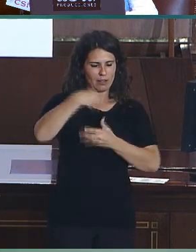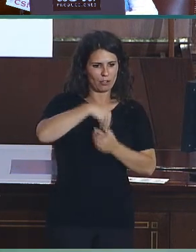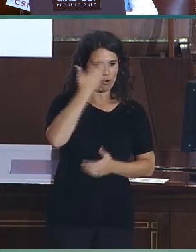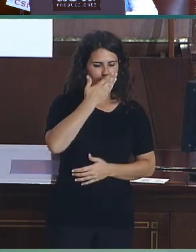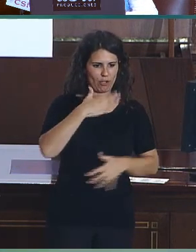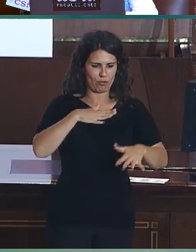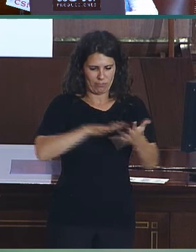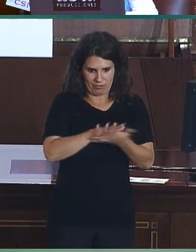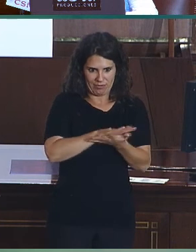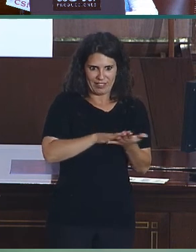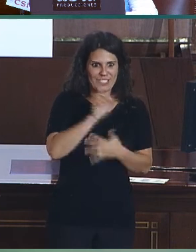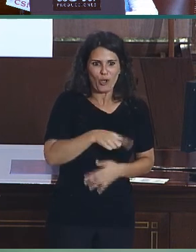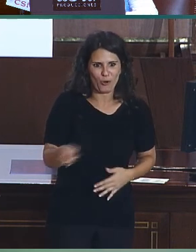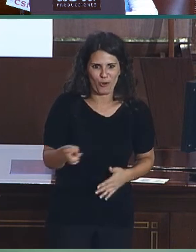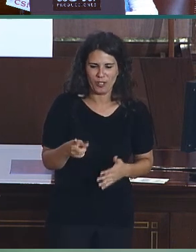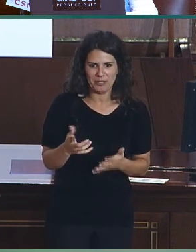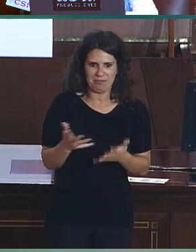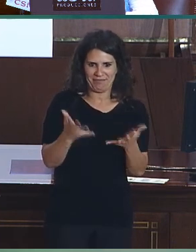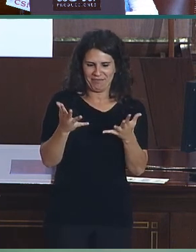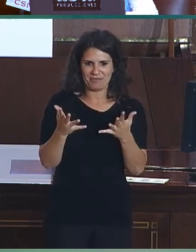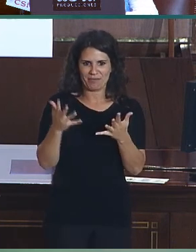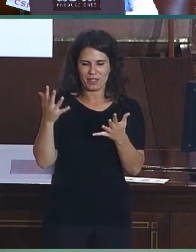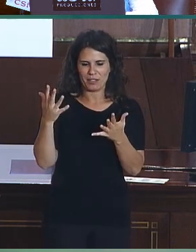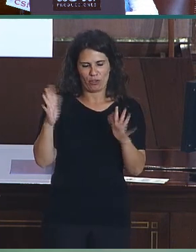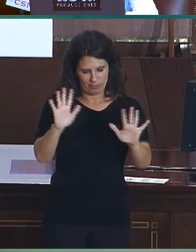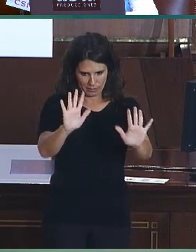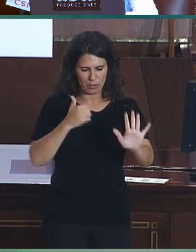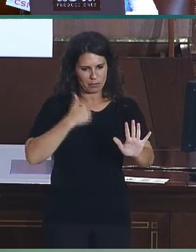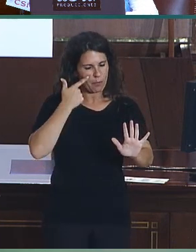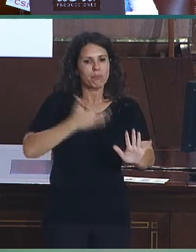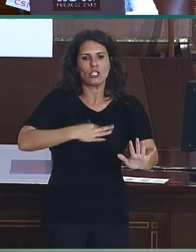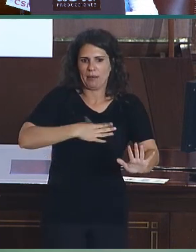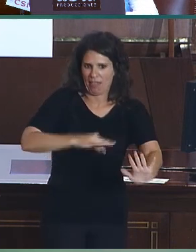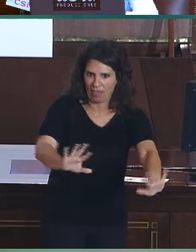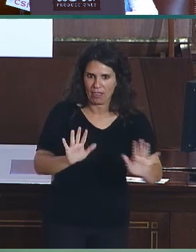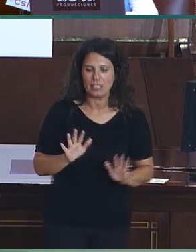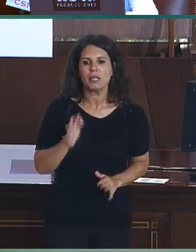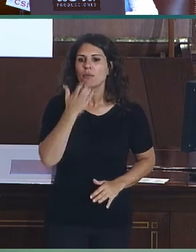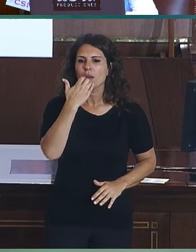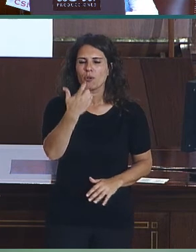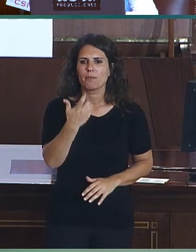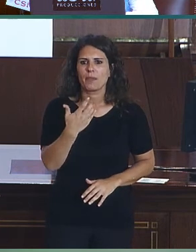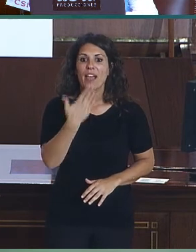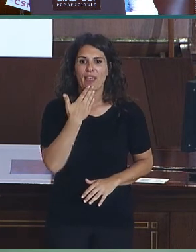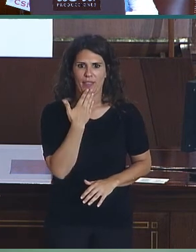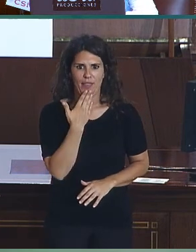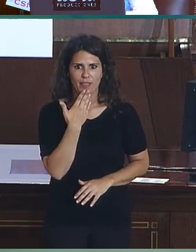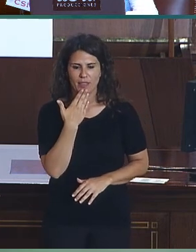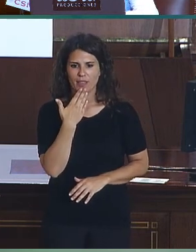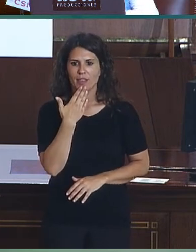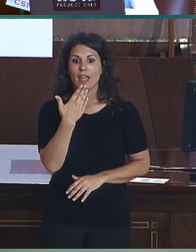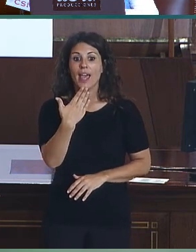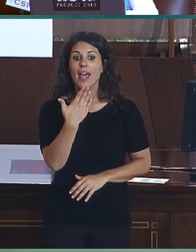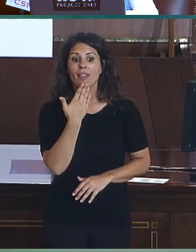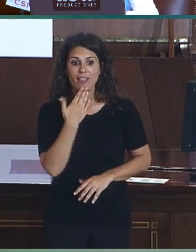colegio. Aquí exploramos algunas posibilidades. La variable de edad, por ejemplo, sugiere